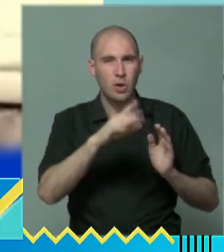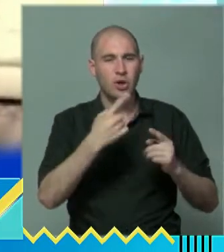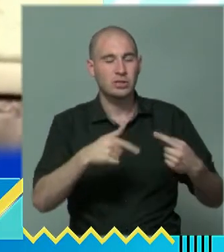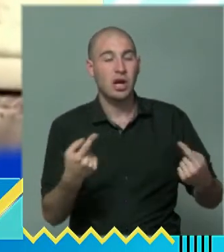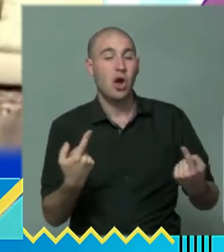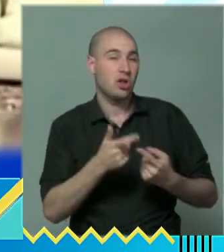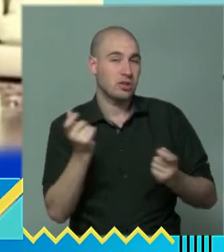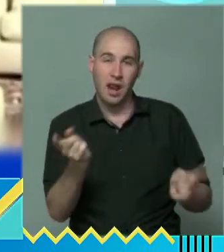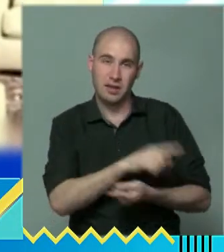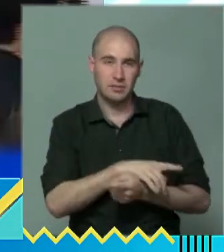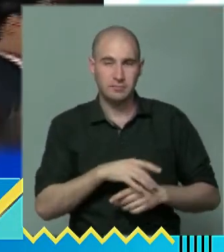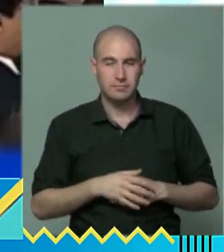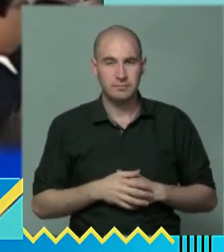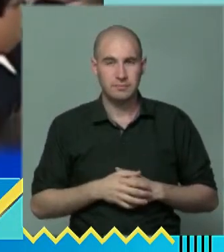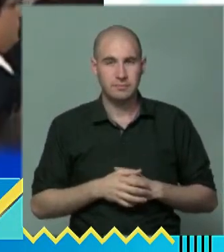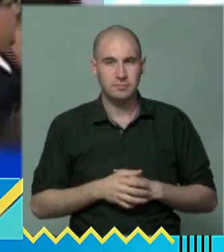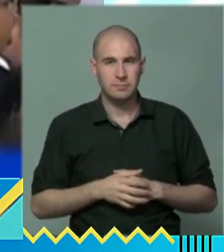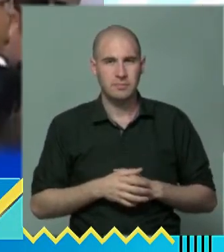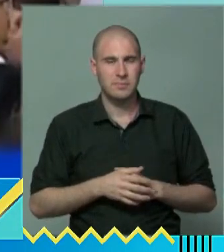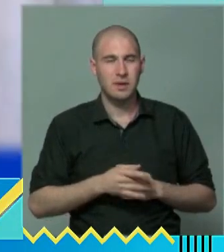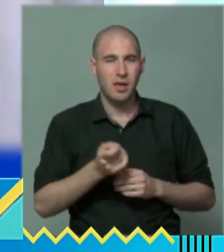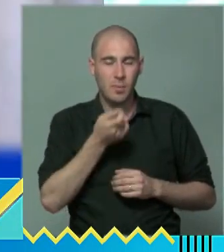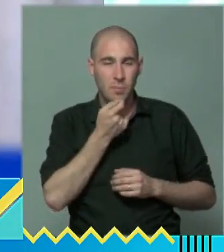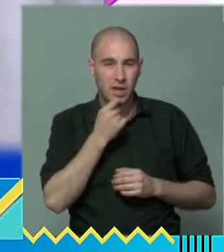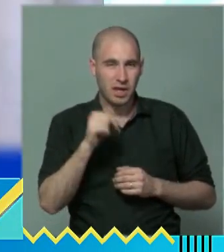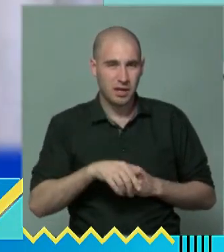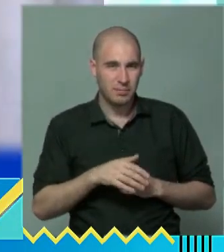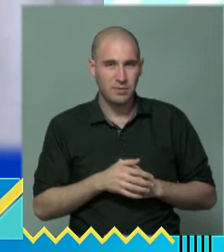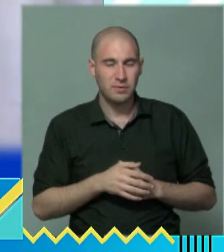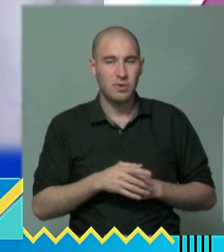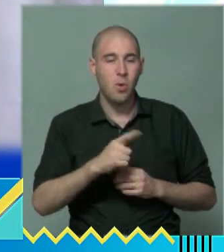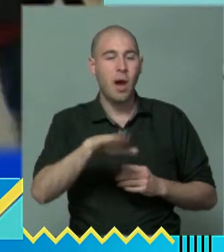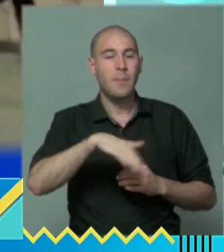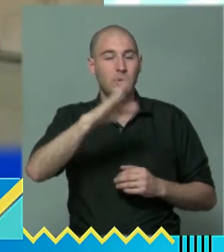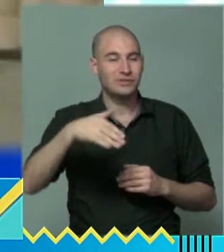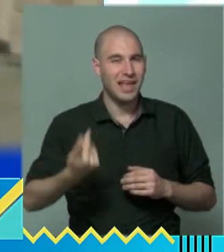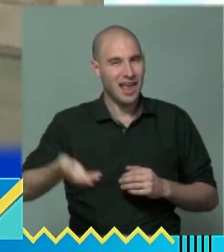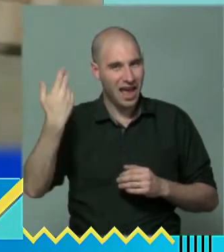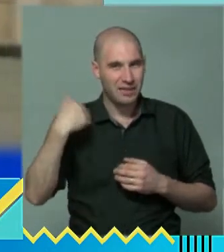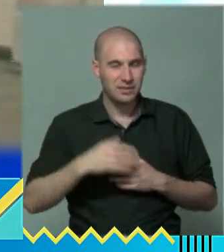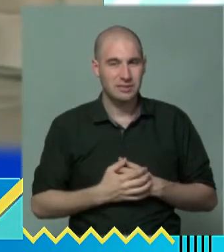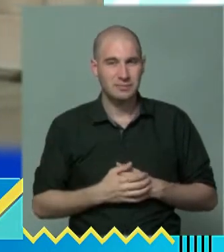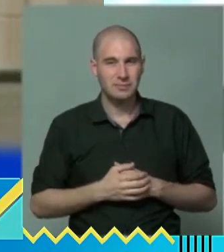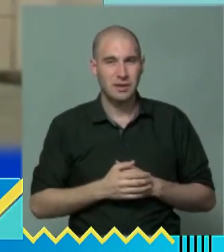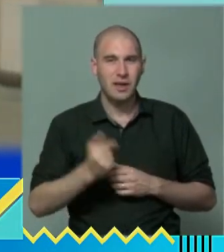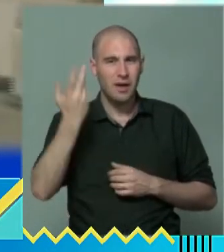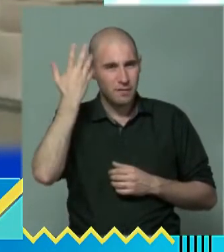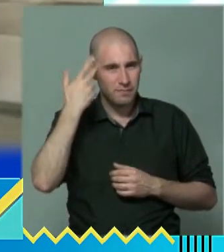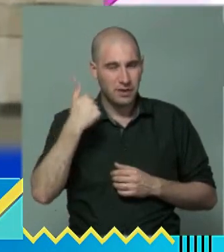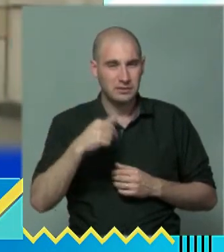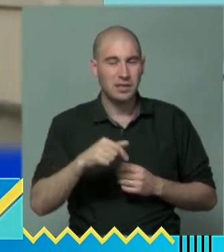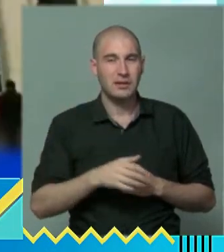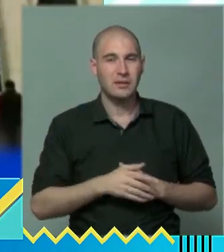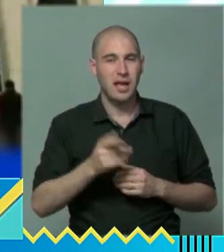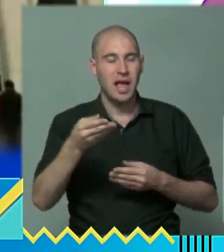contrario. Por ejemplo, en la tragedia de Chernobyl en los Alpes suizos hace unos años, Francia ha podido condenar